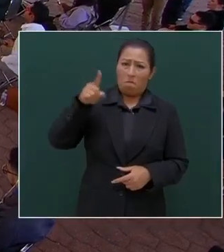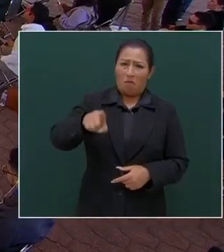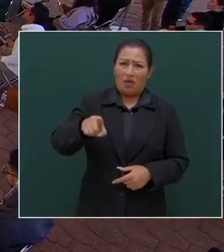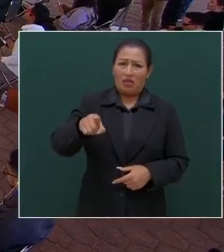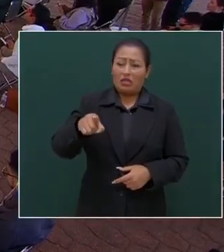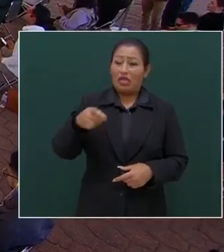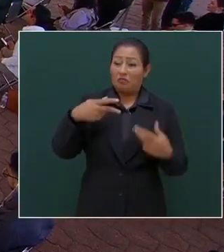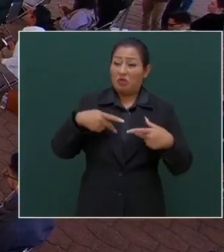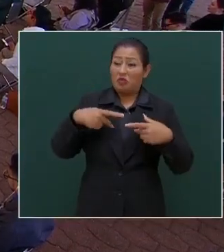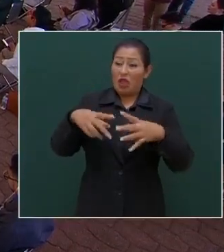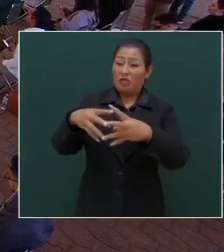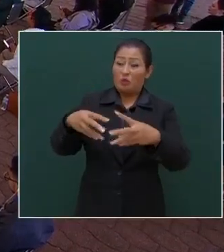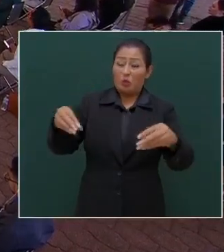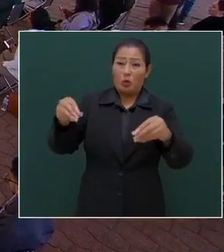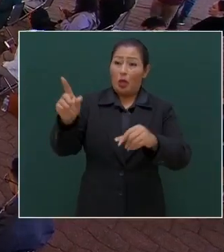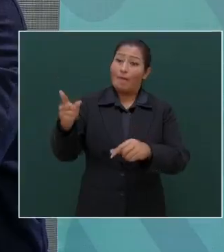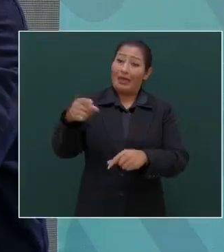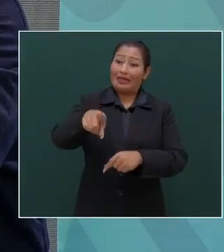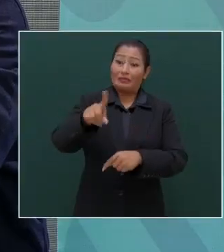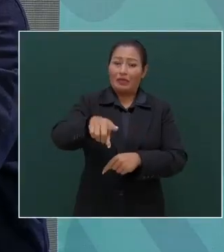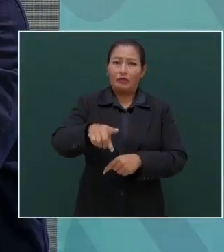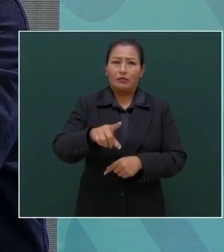la desaparición de nadie,